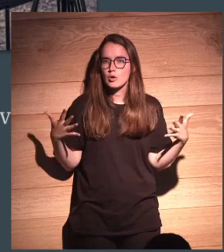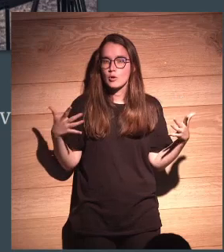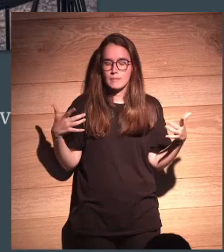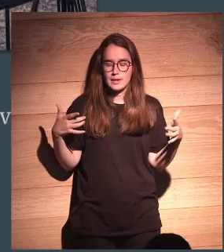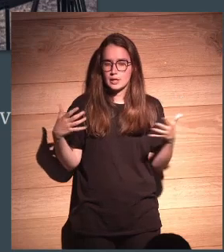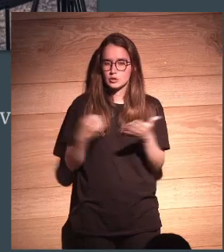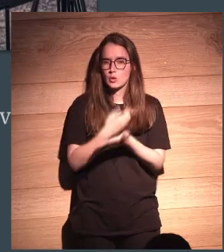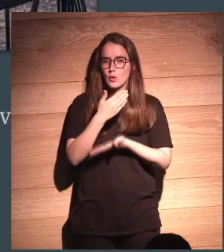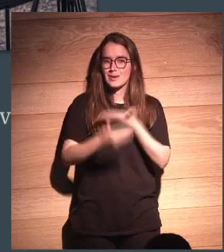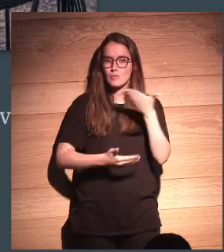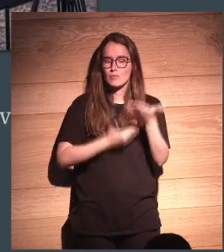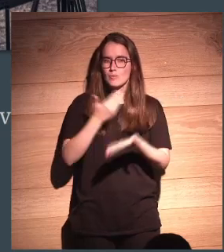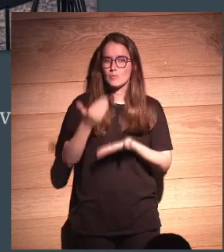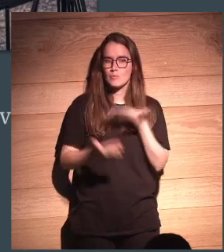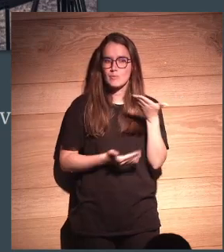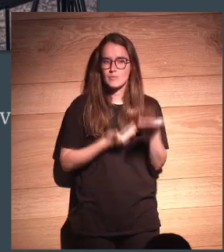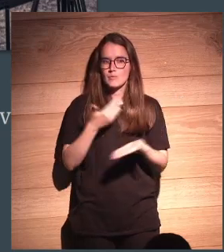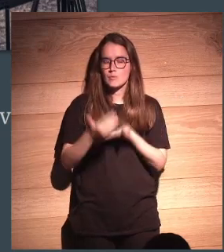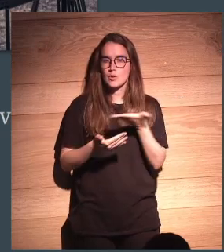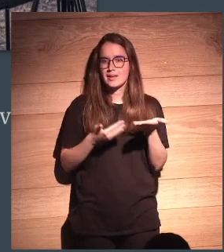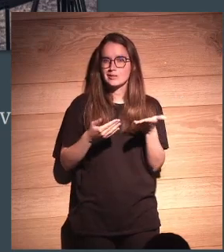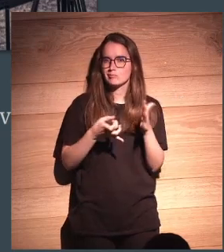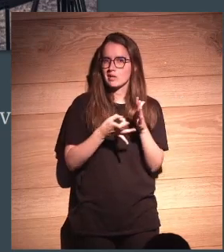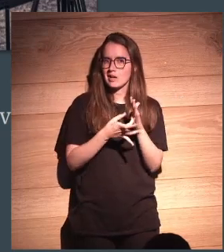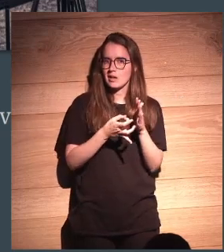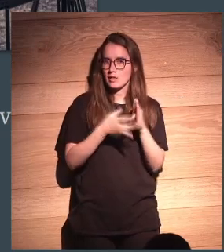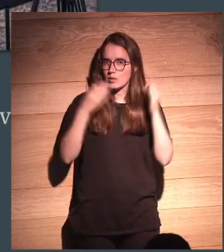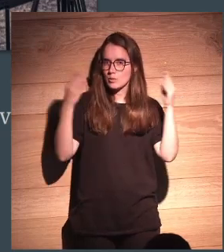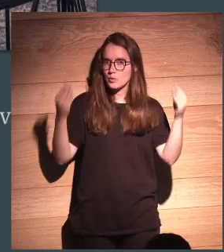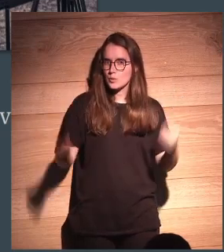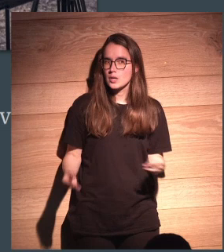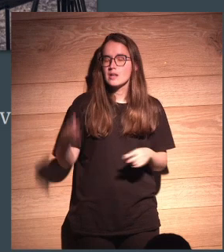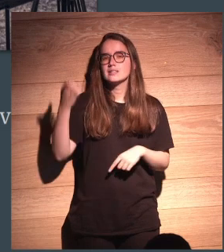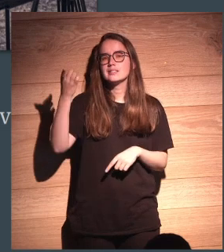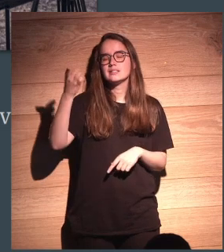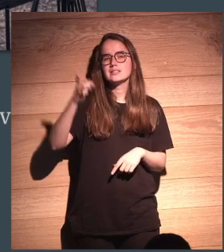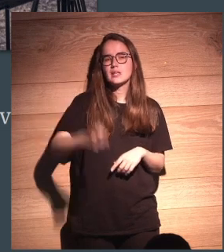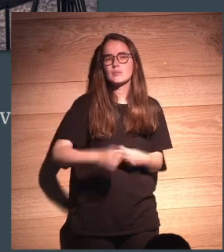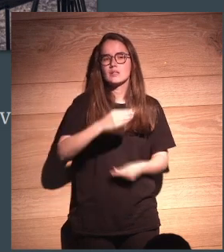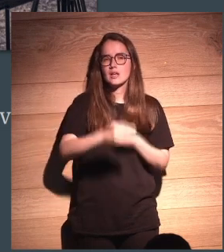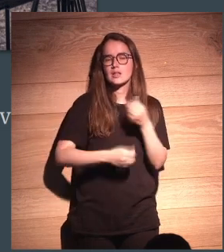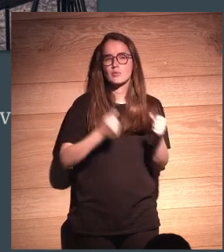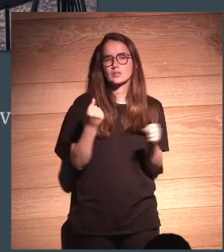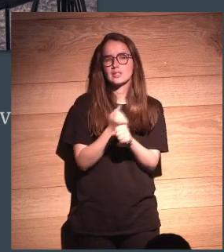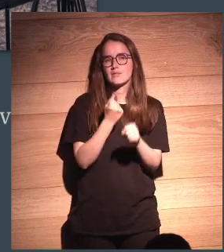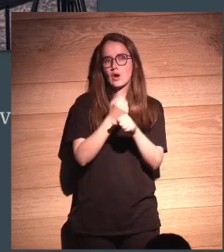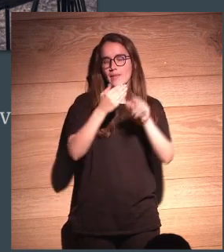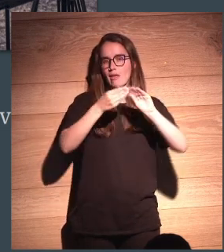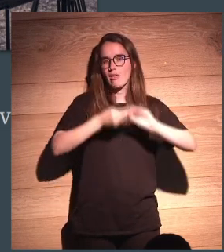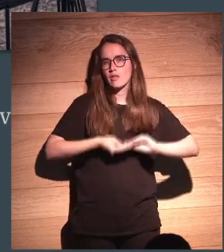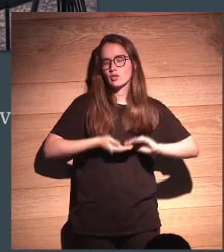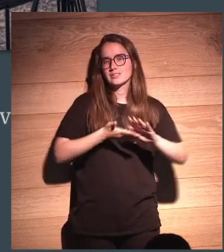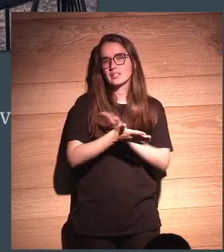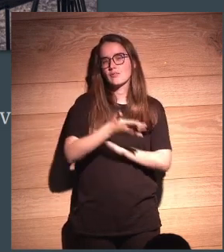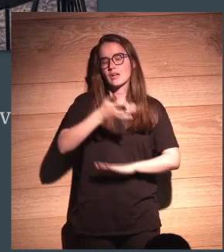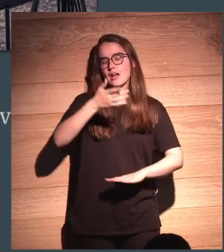para que todo este proceso esté en las mejores condiciones, también hacemos el trabajo de Edith, que es